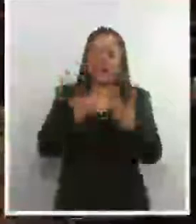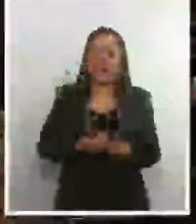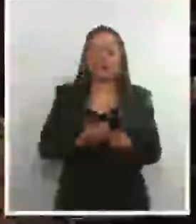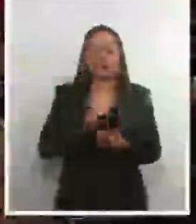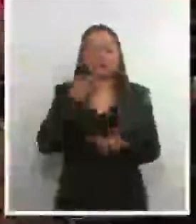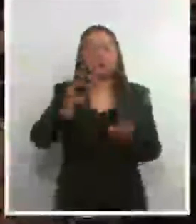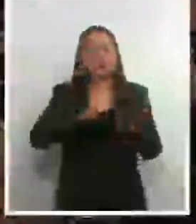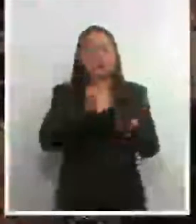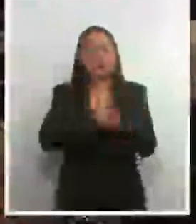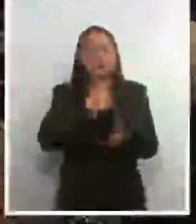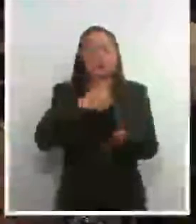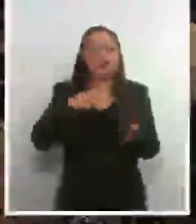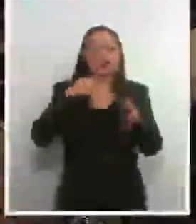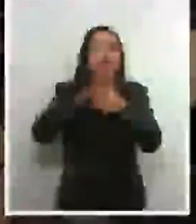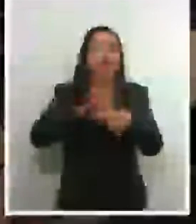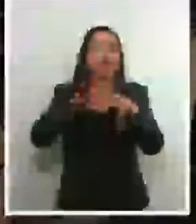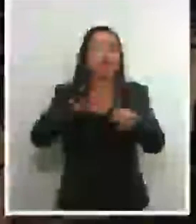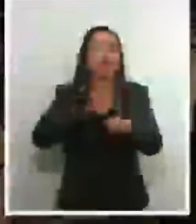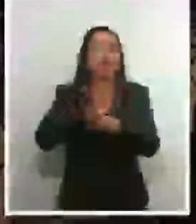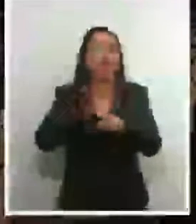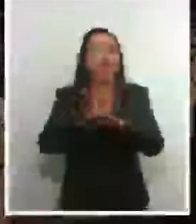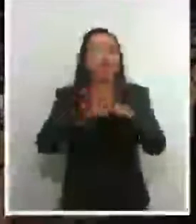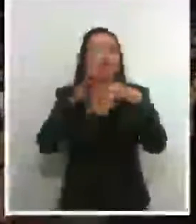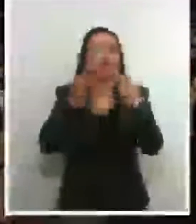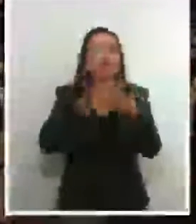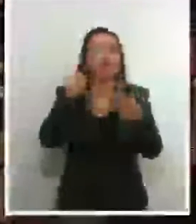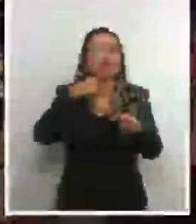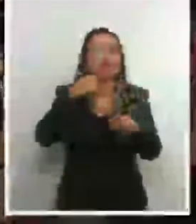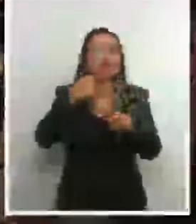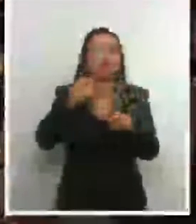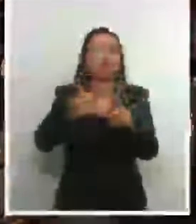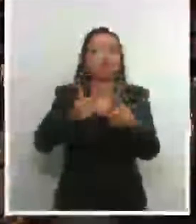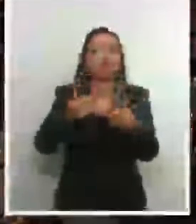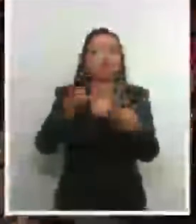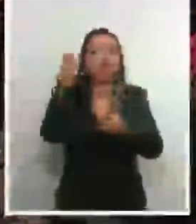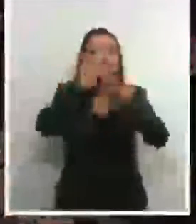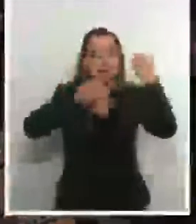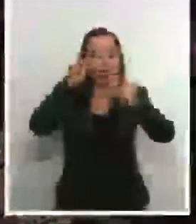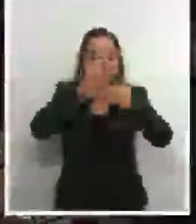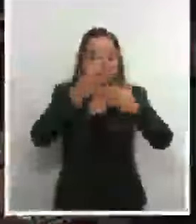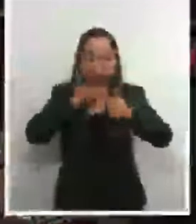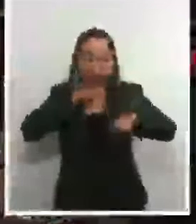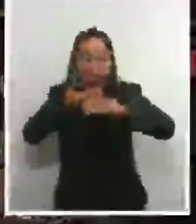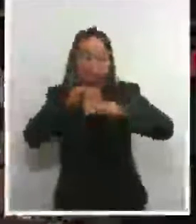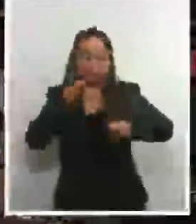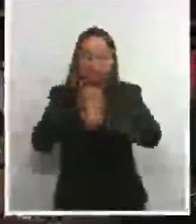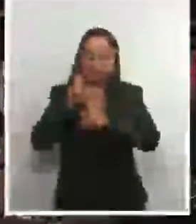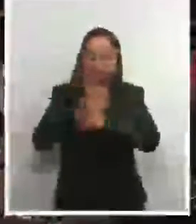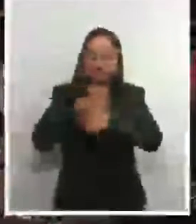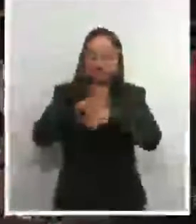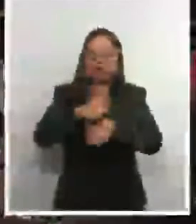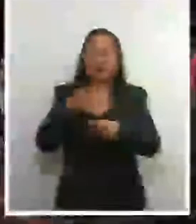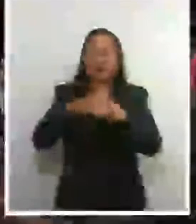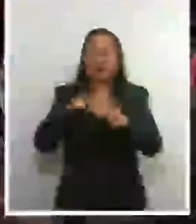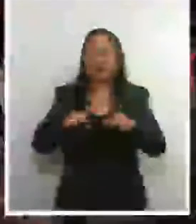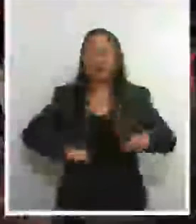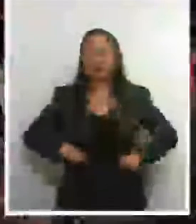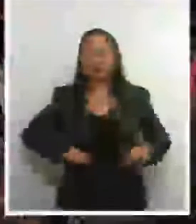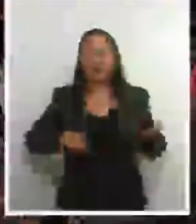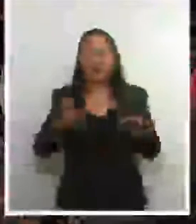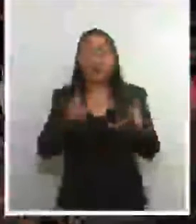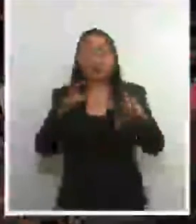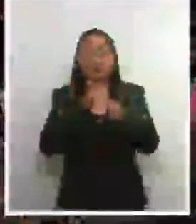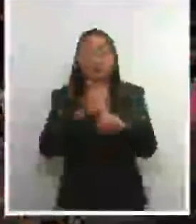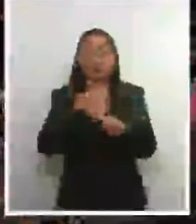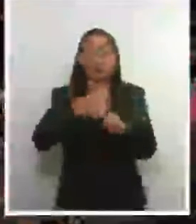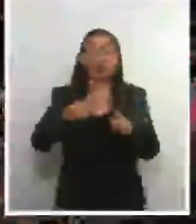ley contemplará mecanismos institucionales de evaluación, control y vigilancia sobre las actividades que lleven a